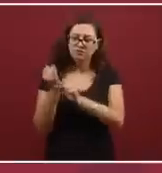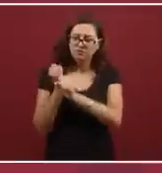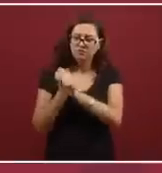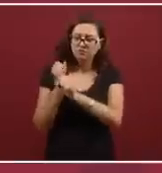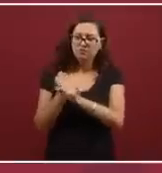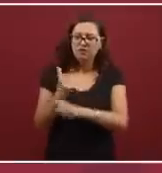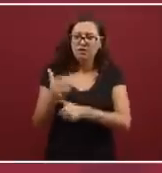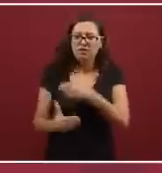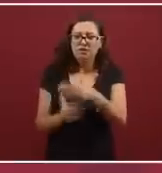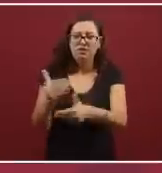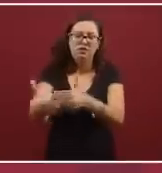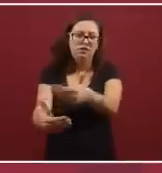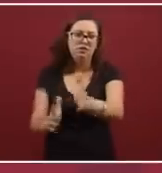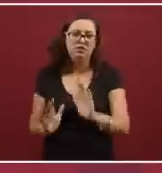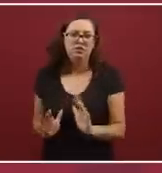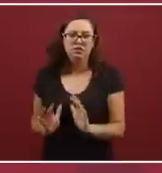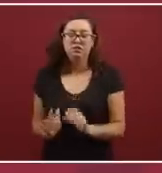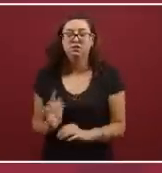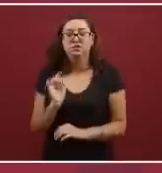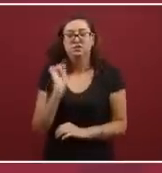que no significa